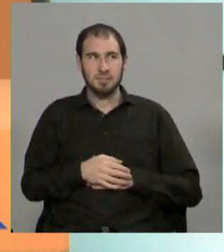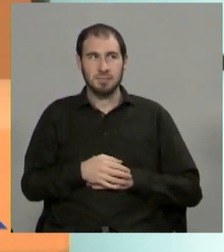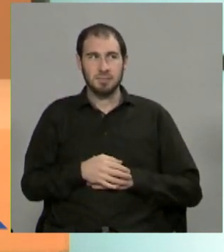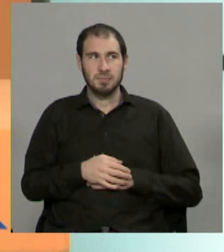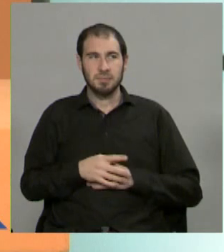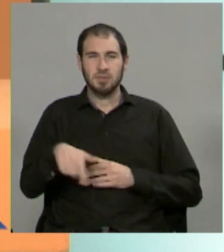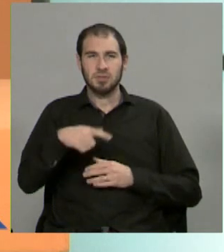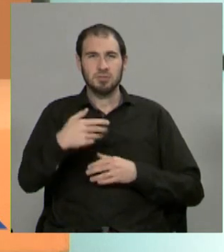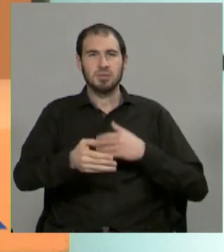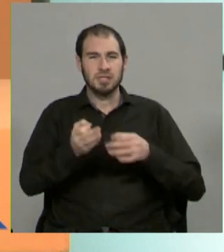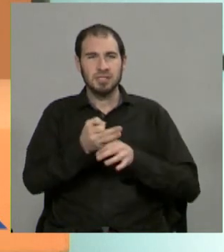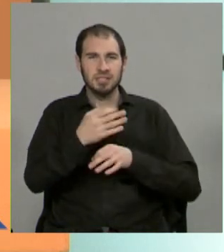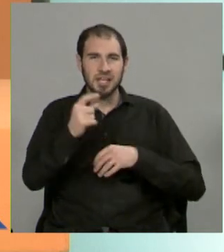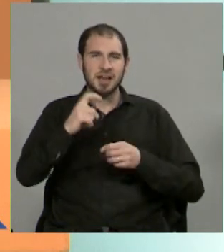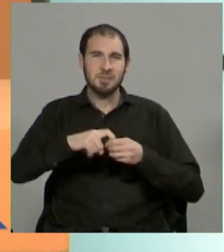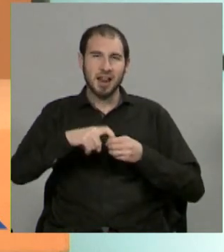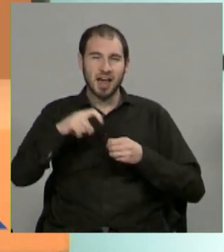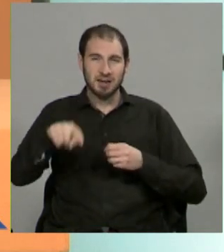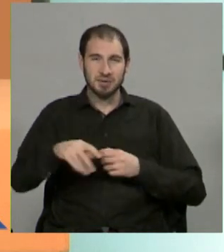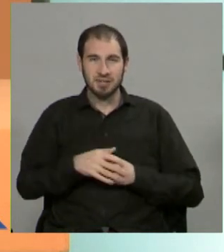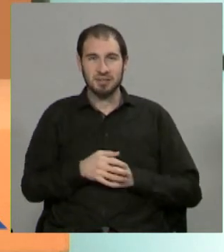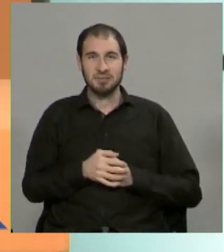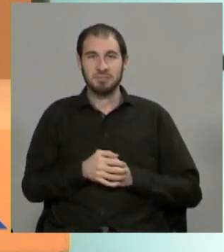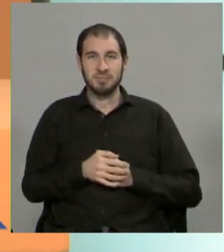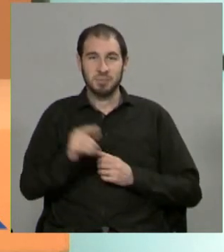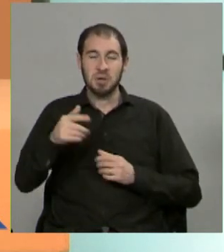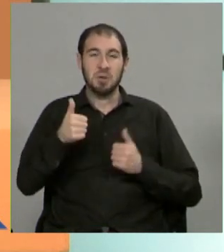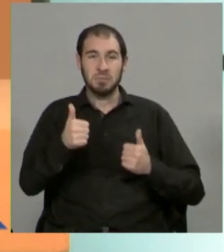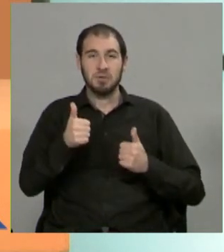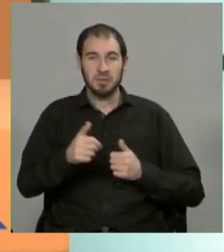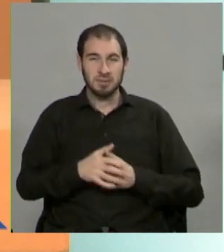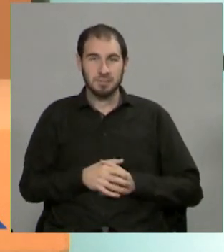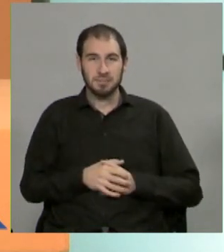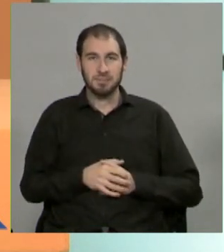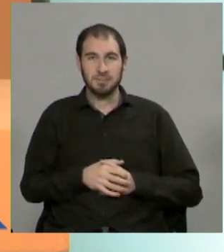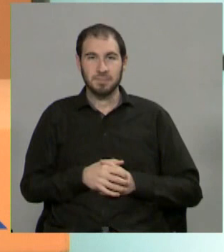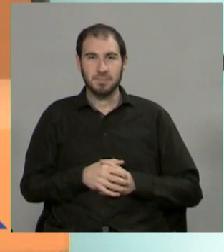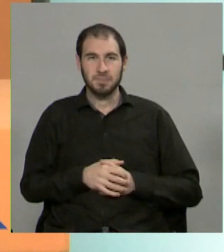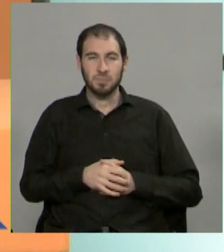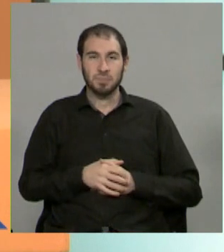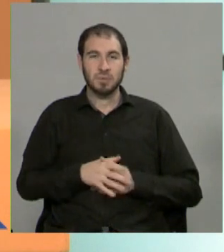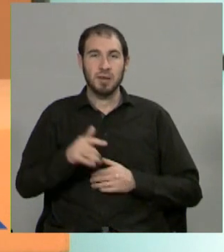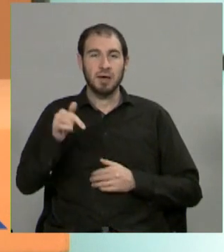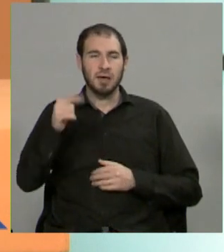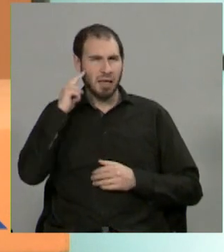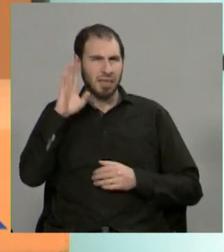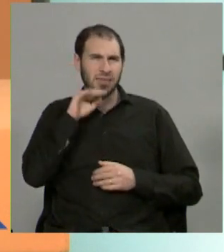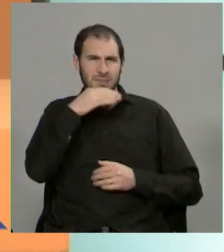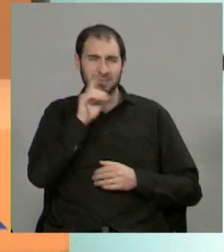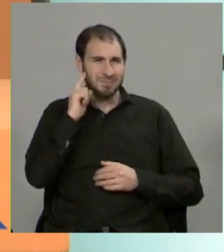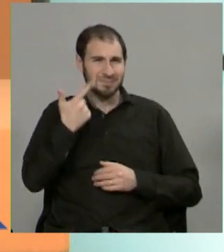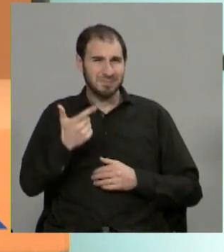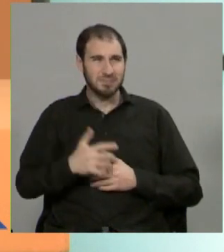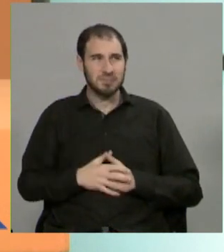llevado adelante en Malargüe, han sido con éxito a pesar de los comentarios que hace este señor, que